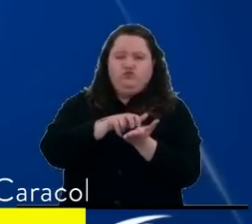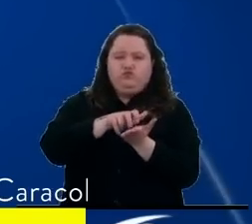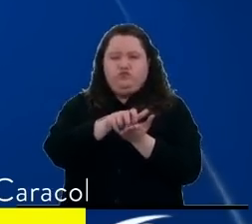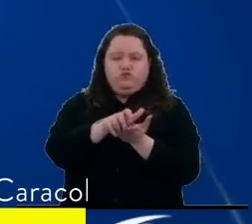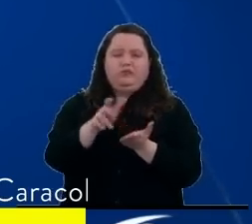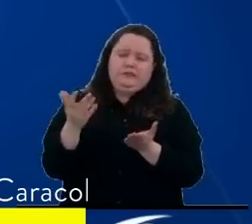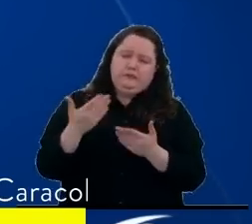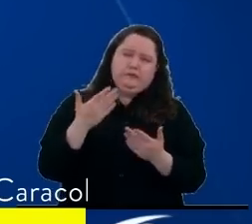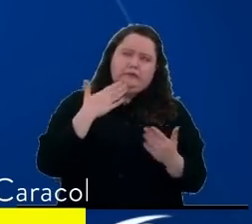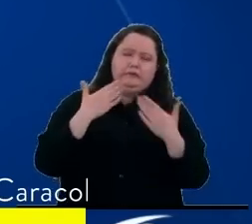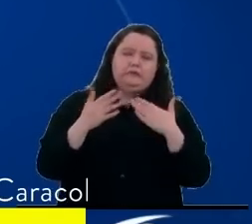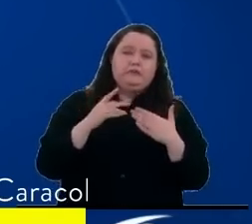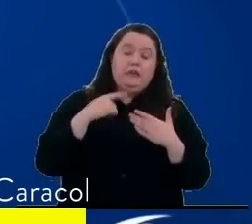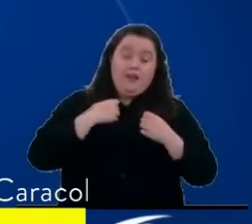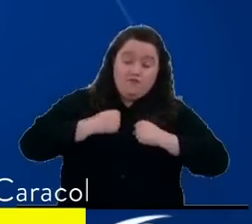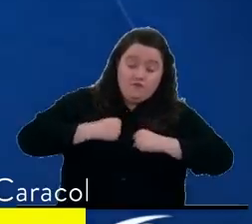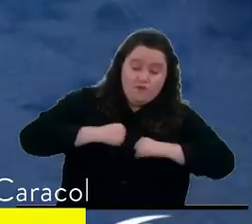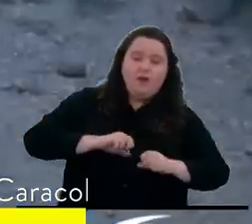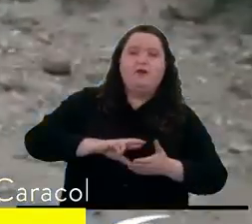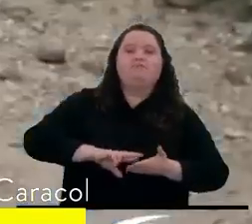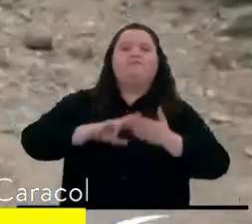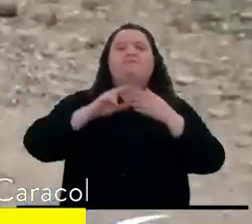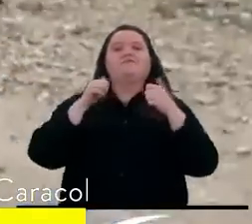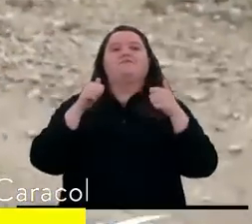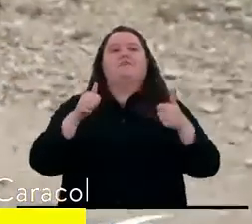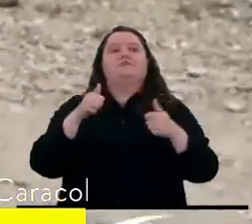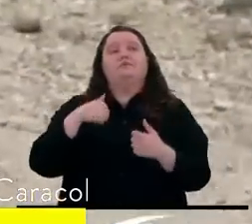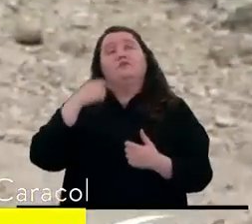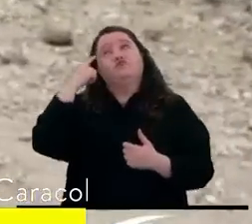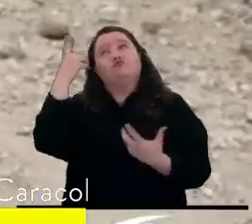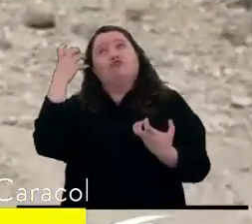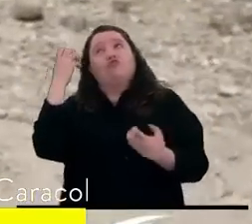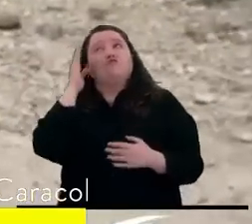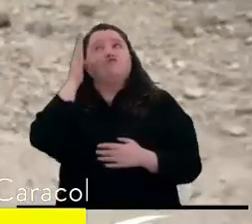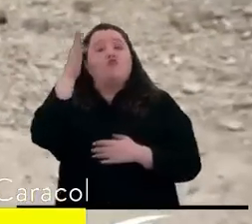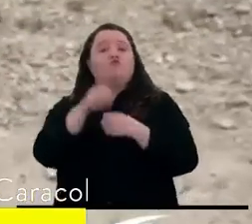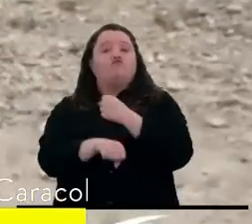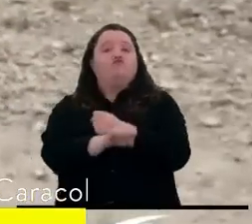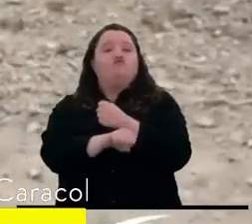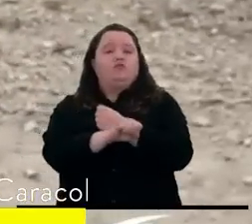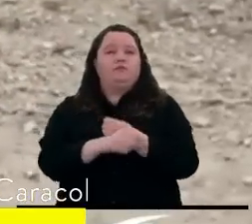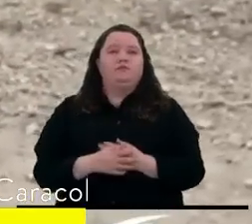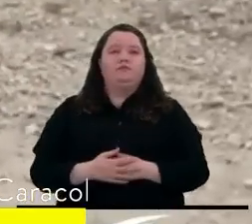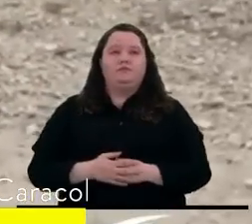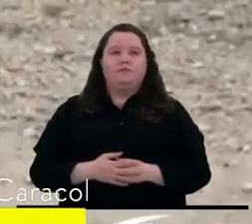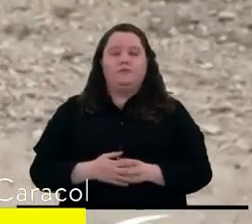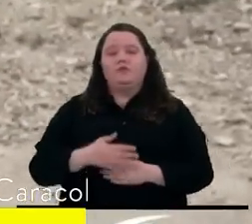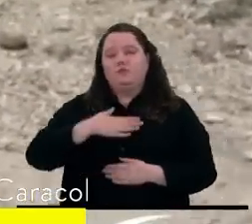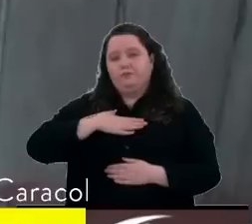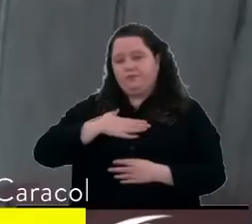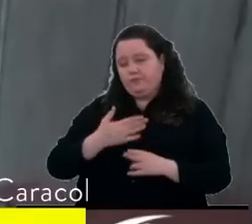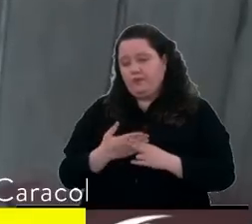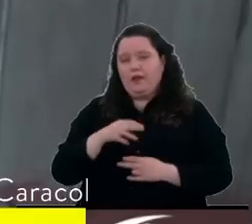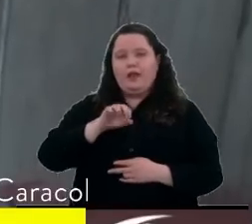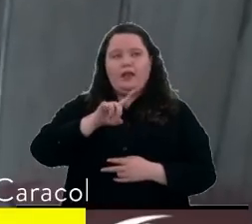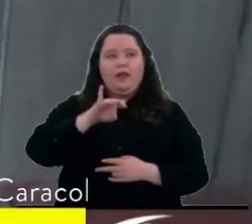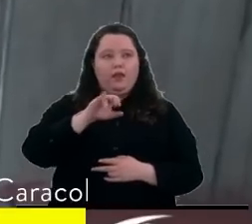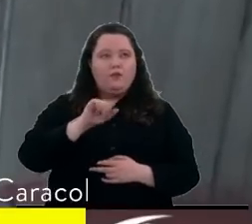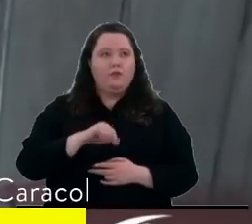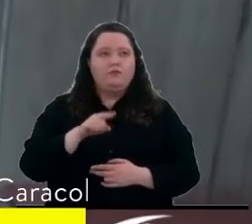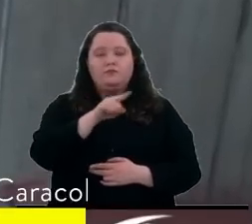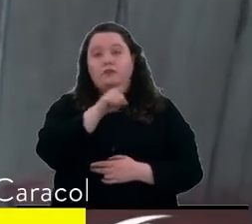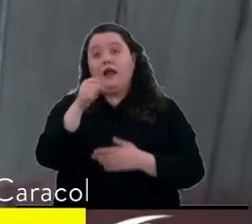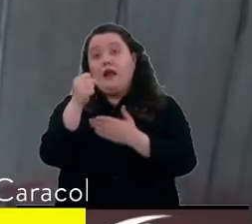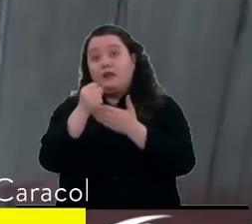este esfuerzo se vea recompensado. Él sueña con ser futbolista. Hola, yo soy Edwin Andrés. Y gracias a las personas que me